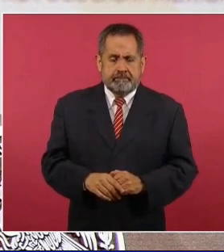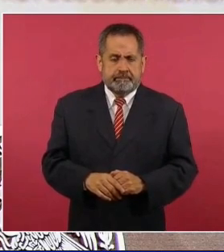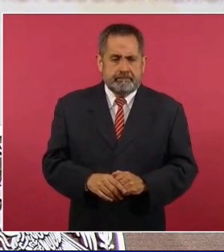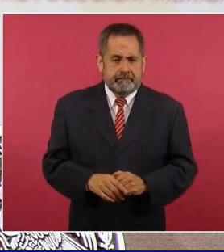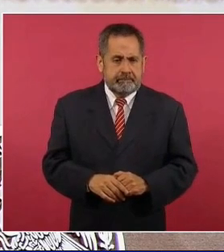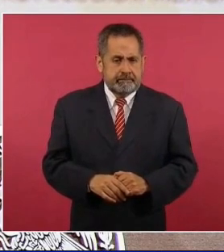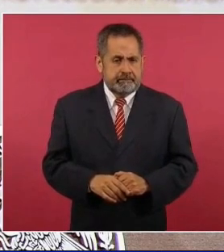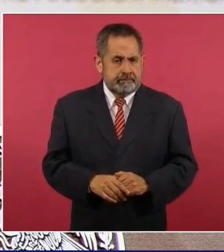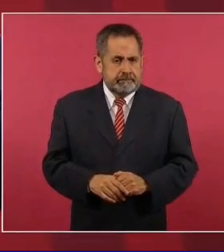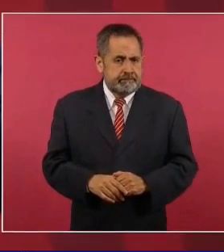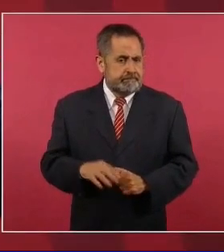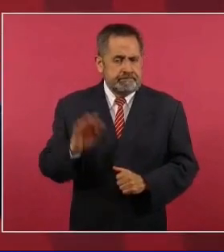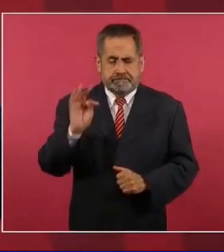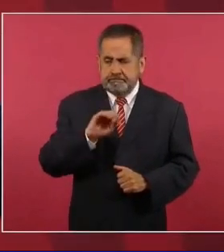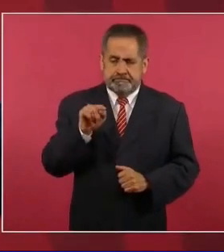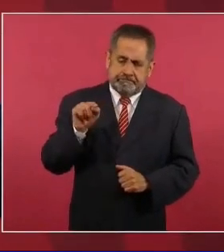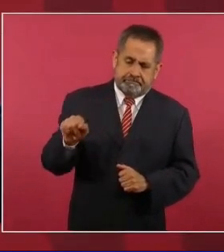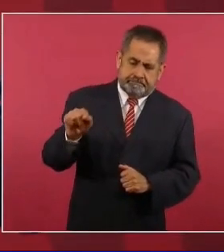Si